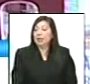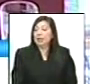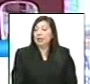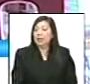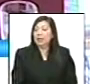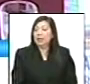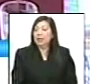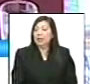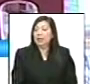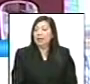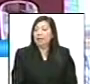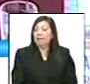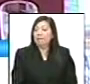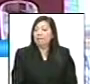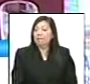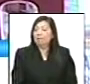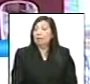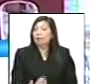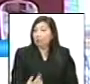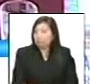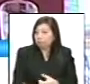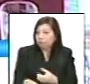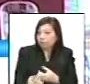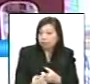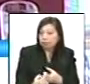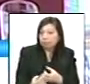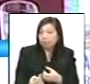Congresistas, entonces, habiendo recogido